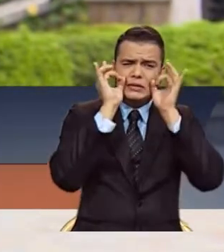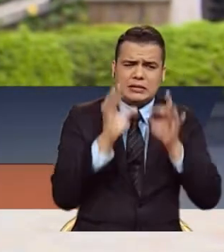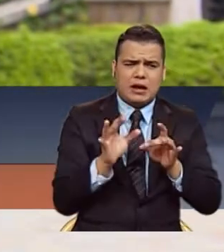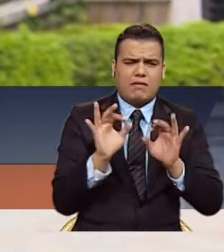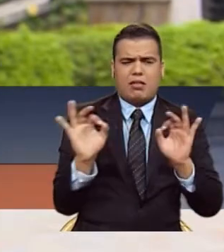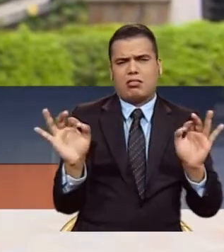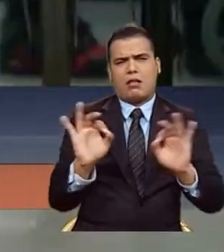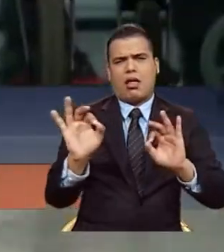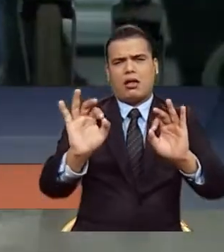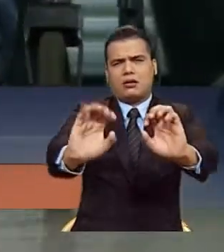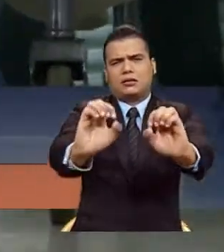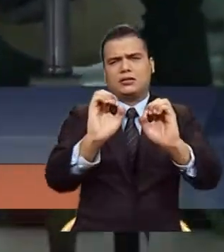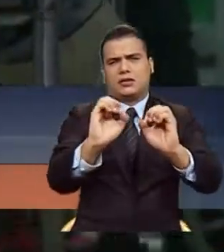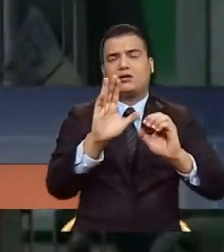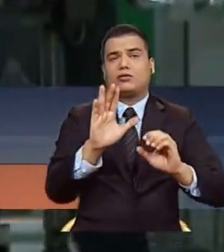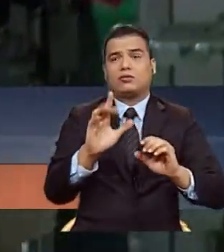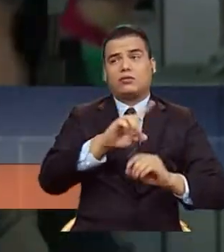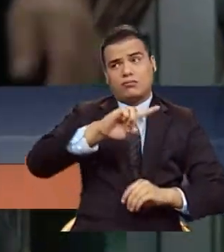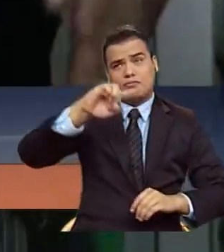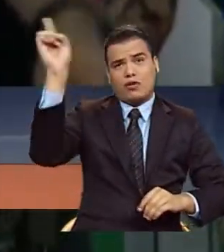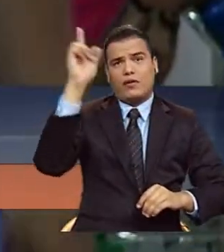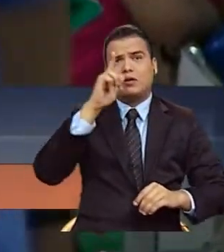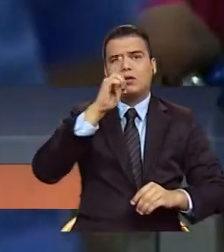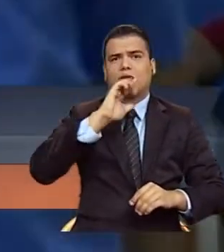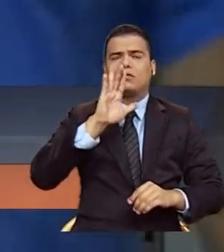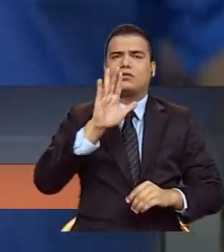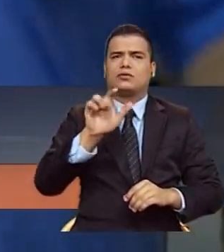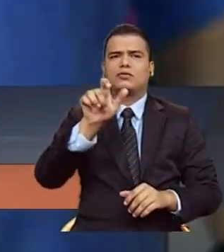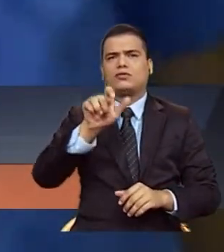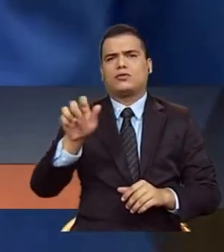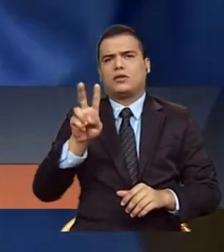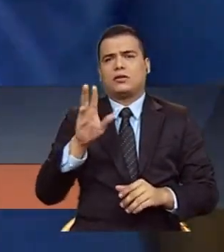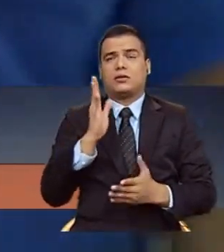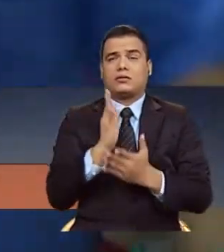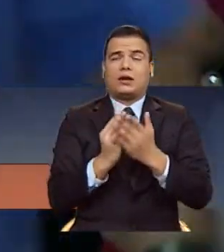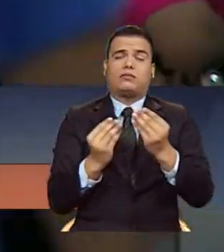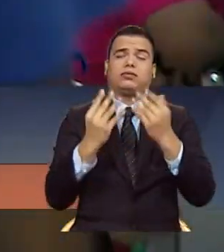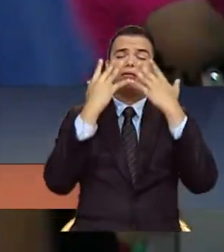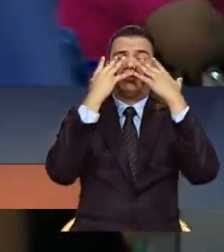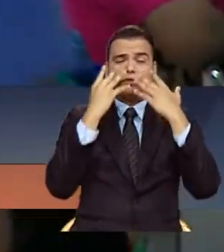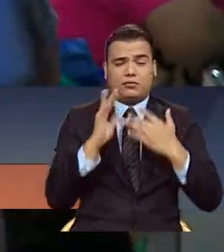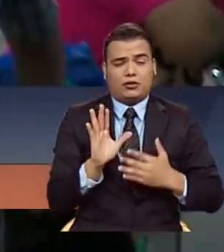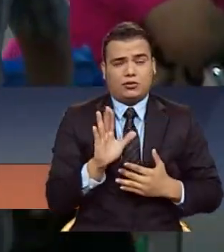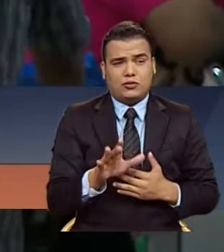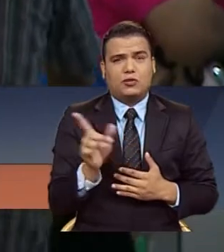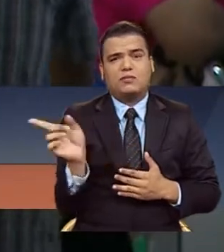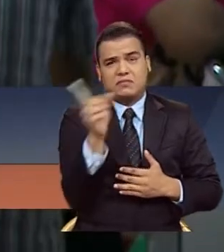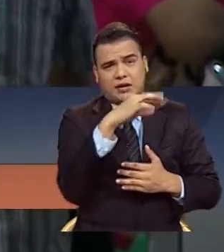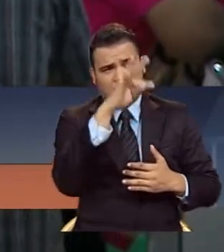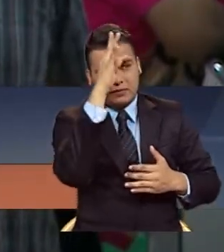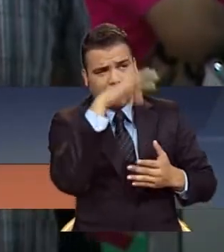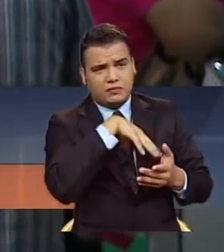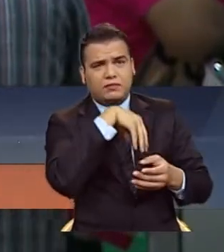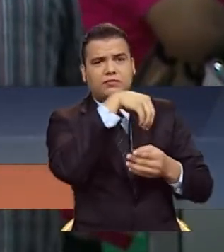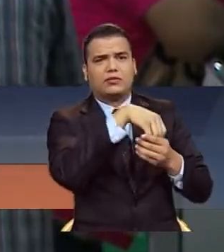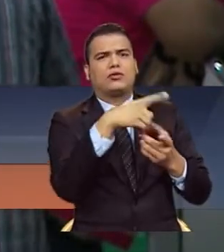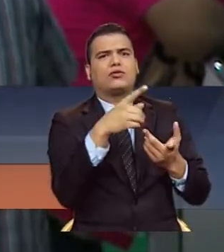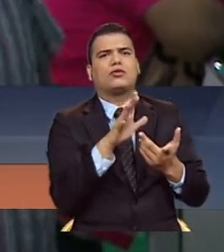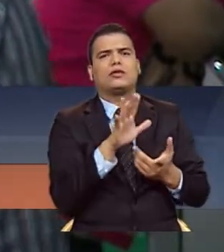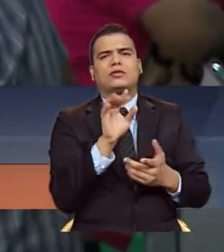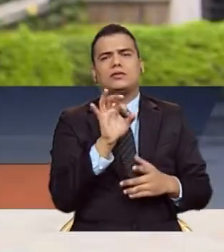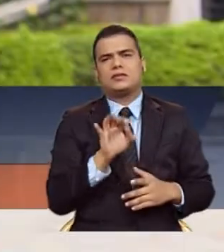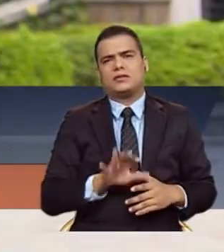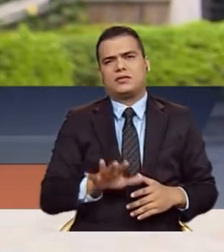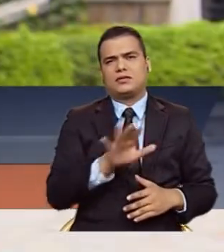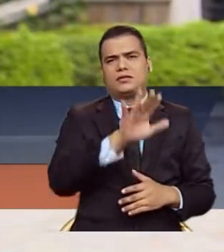lamentar, afortunadamente. Aunque está prohibido el consumo de licor, dos personas resultaron intoxicadas y fueron atendidas en el centro de salud de